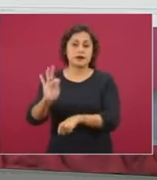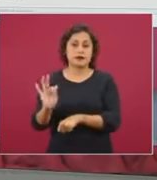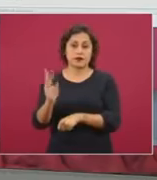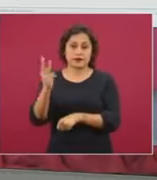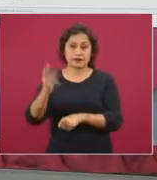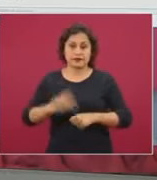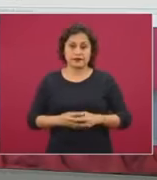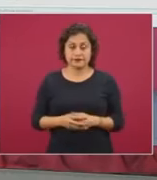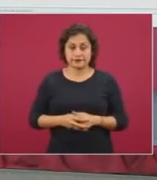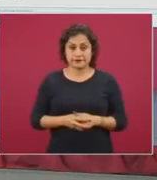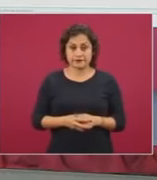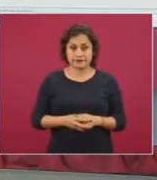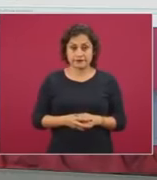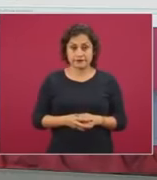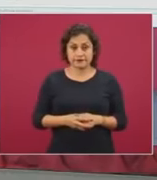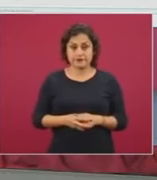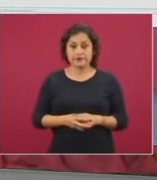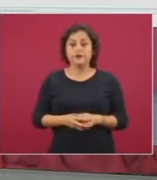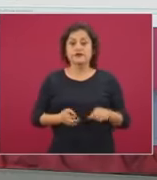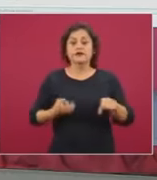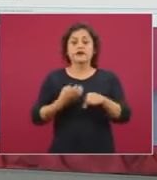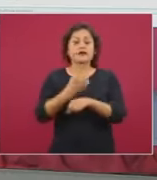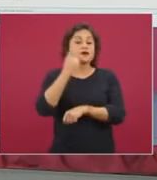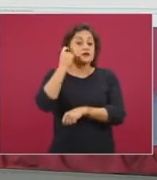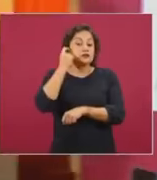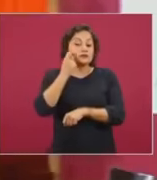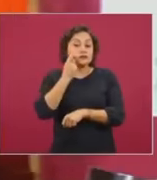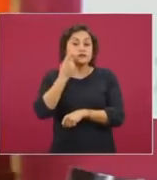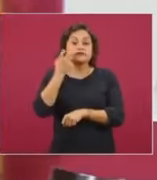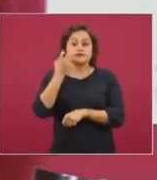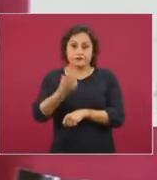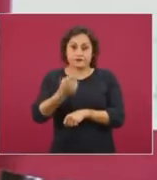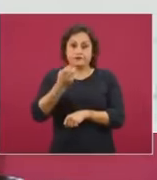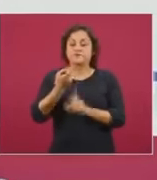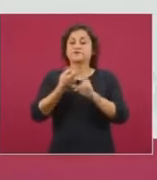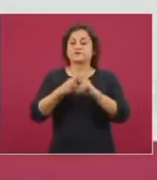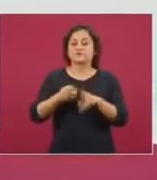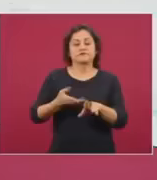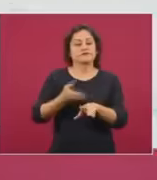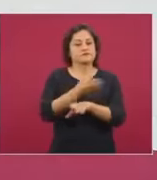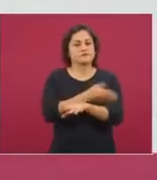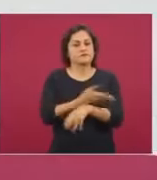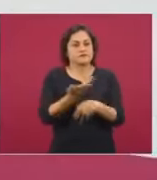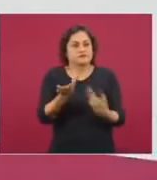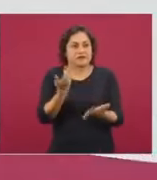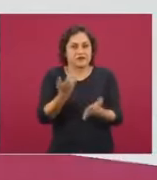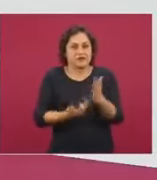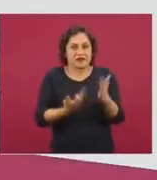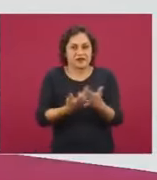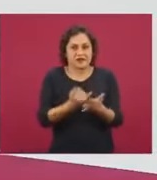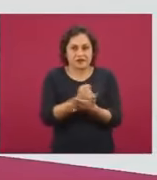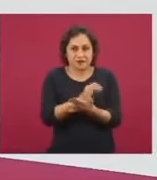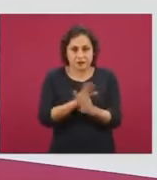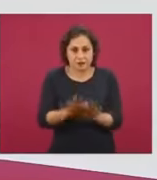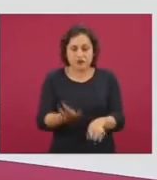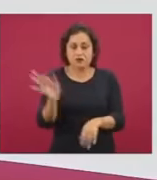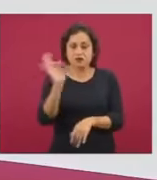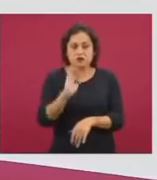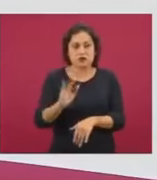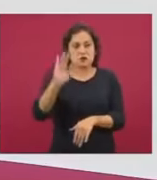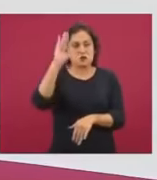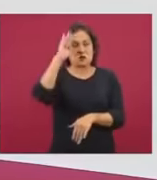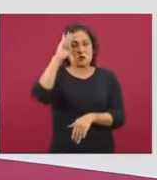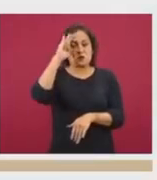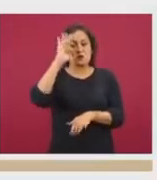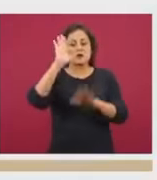momento. El estado de Guerrero, también de los estados que empezó tal vez con un subregistro, pero que decidimos, también